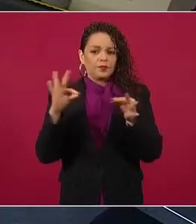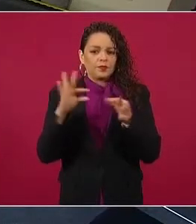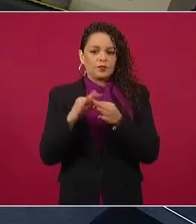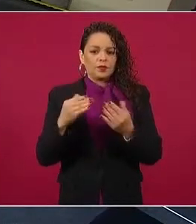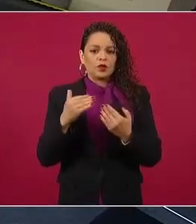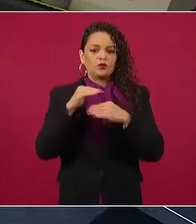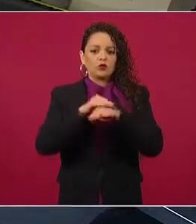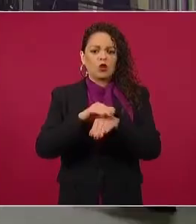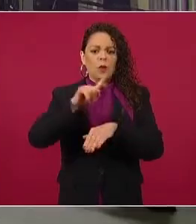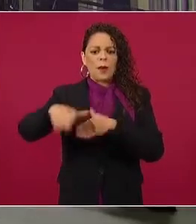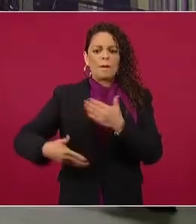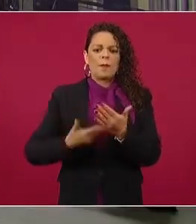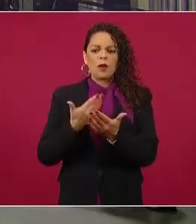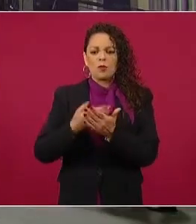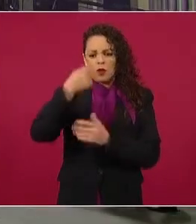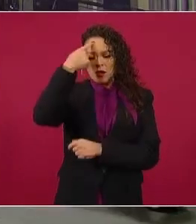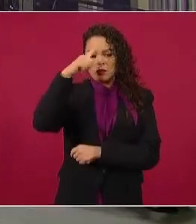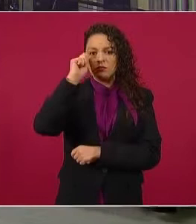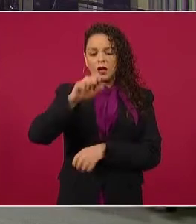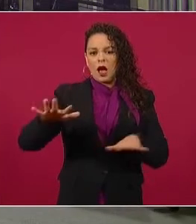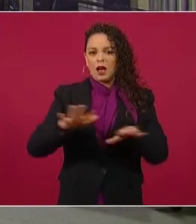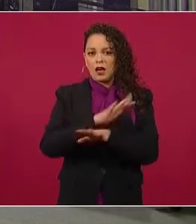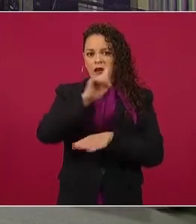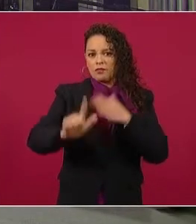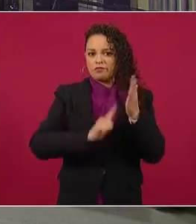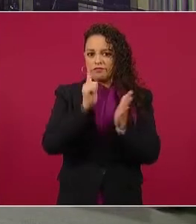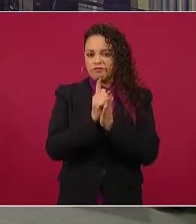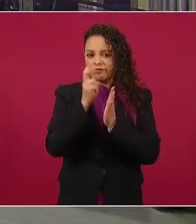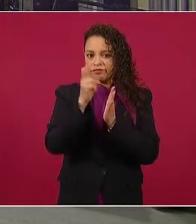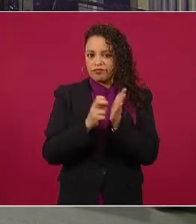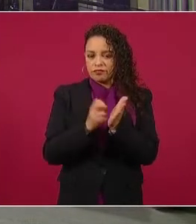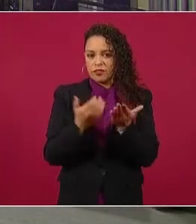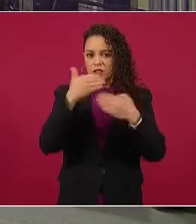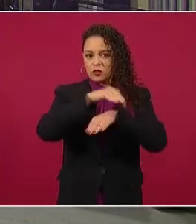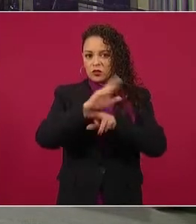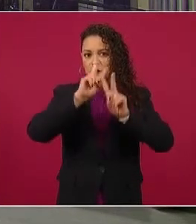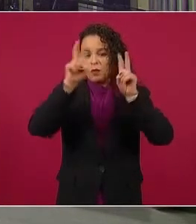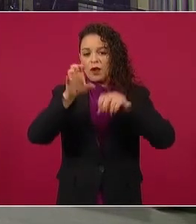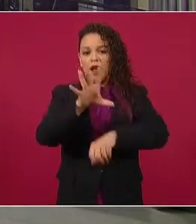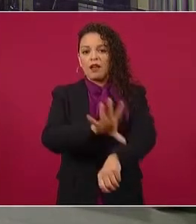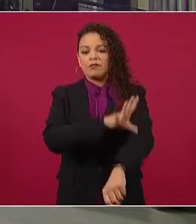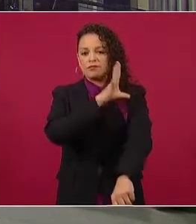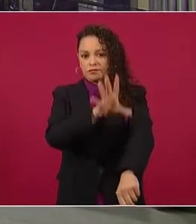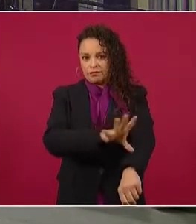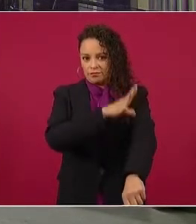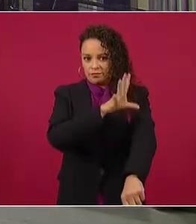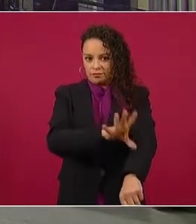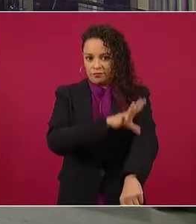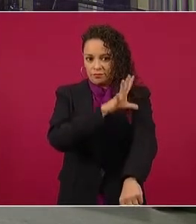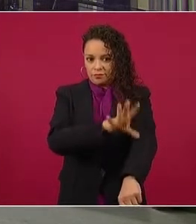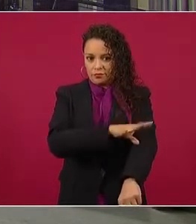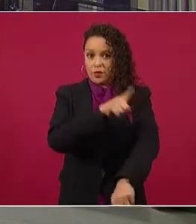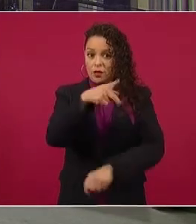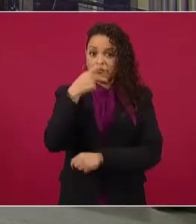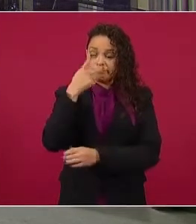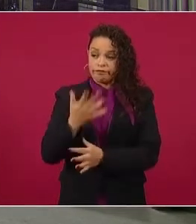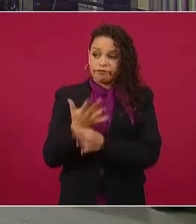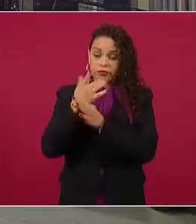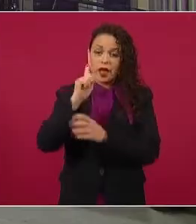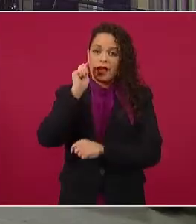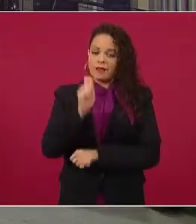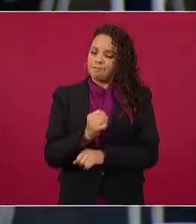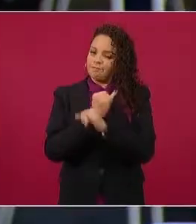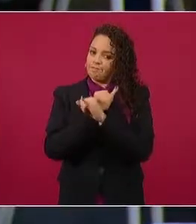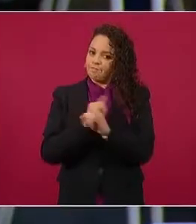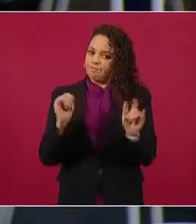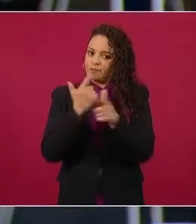su propuesta de reforma eléctrica en términos de soberanía y de